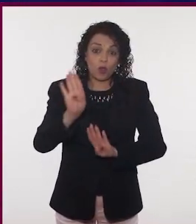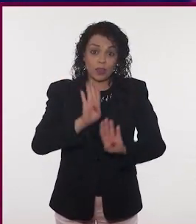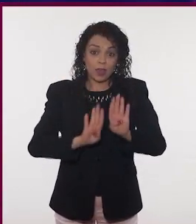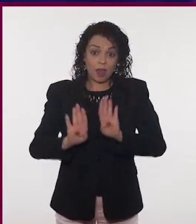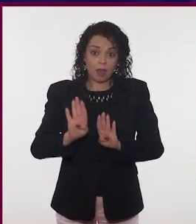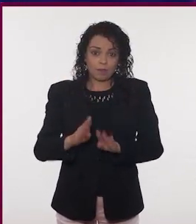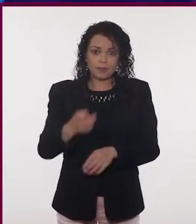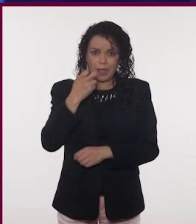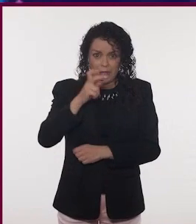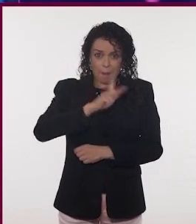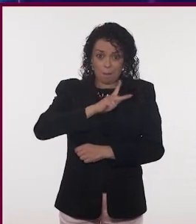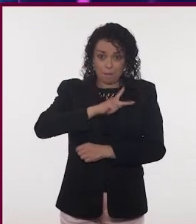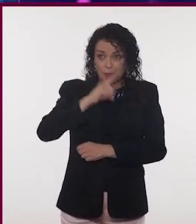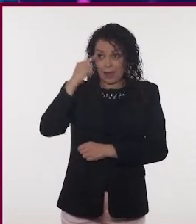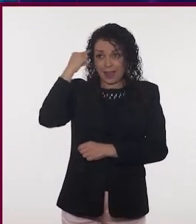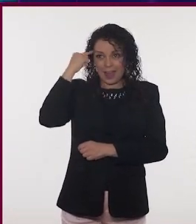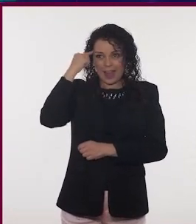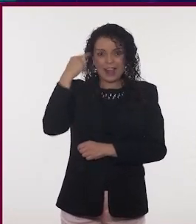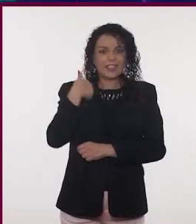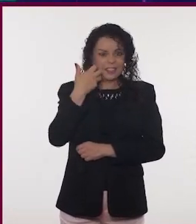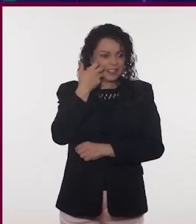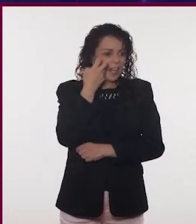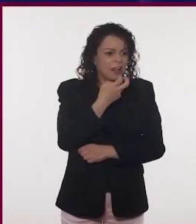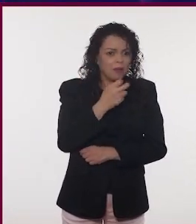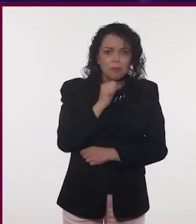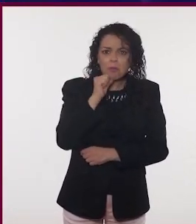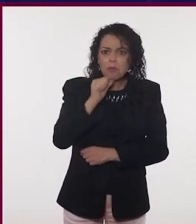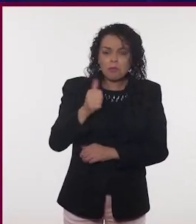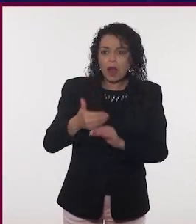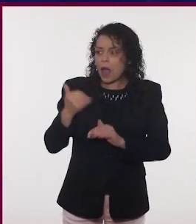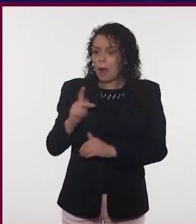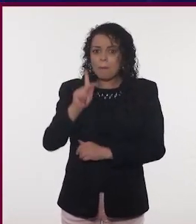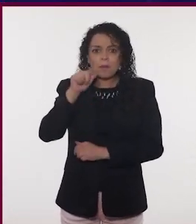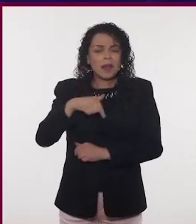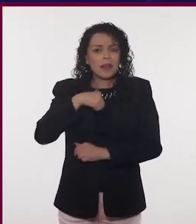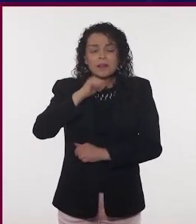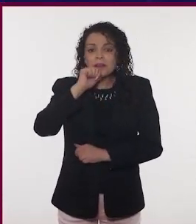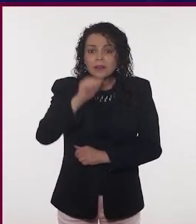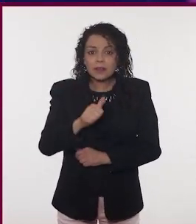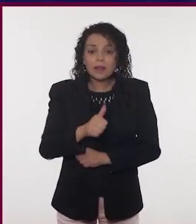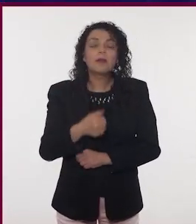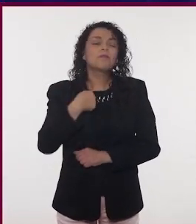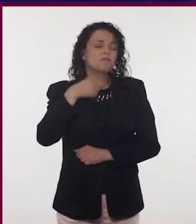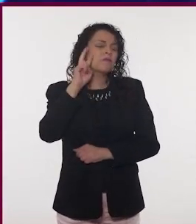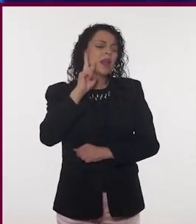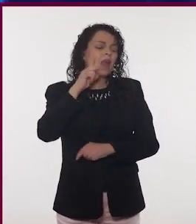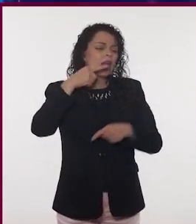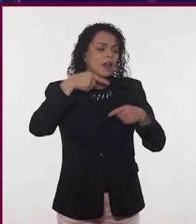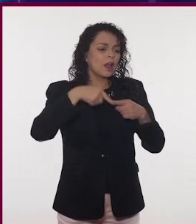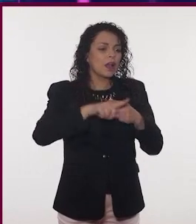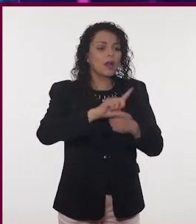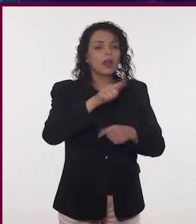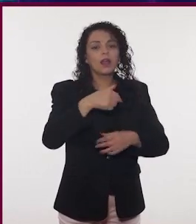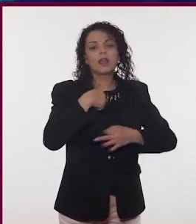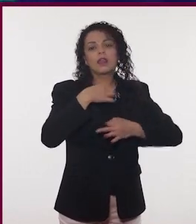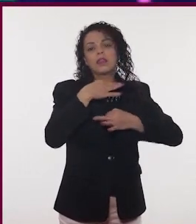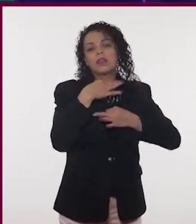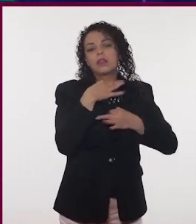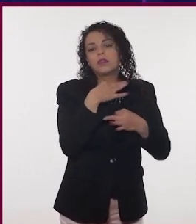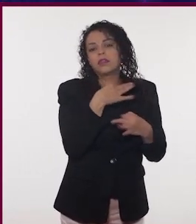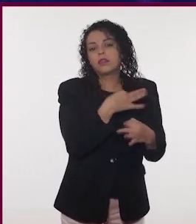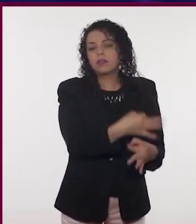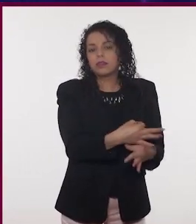el propósito, sin haberlo tenido planeado, pues empecé con la carrera y me apasionó. Yo creo que si a mí me volvieran a